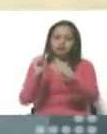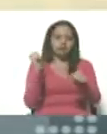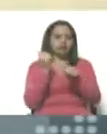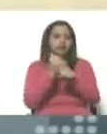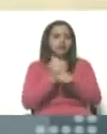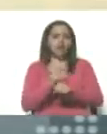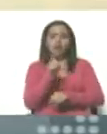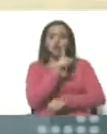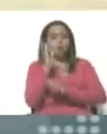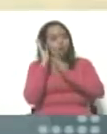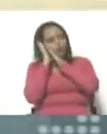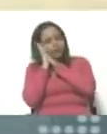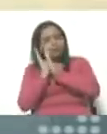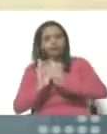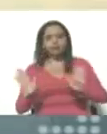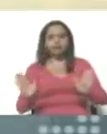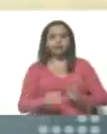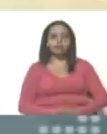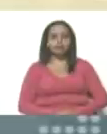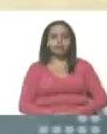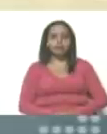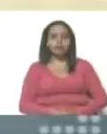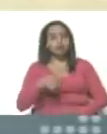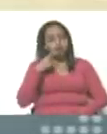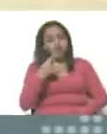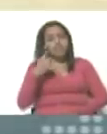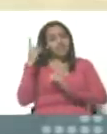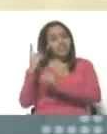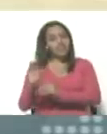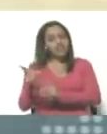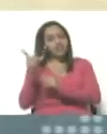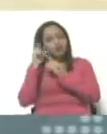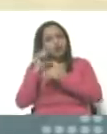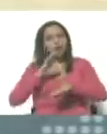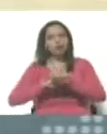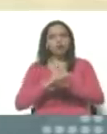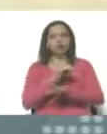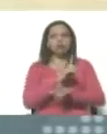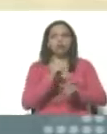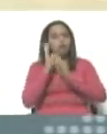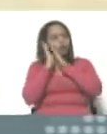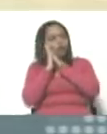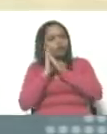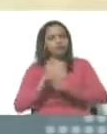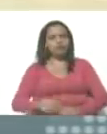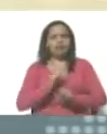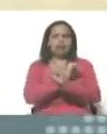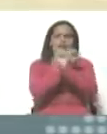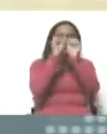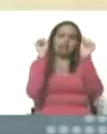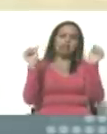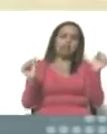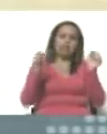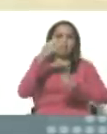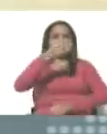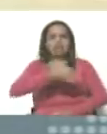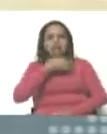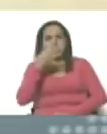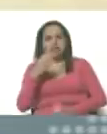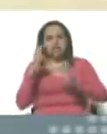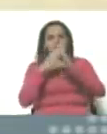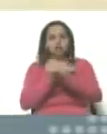no duerme, hay que obligarla a dormir, porque no duerme, toda la madrugada, toda la mañana, toda la